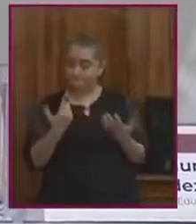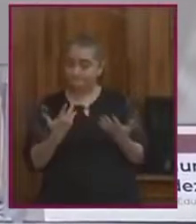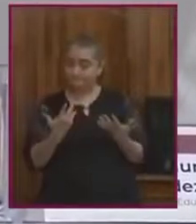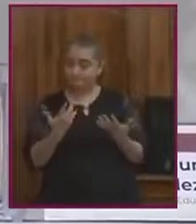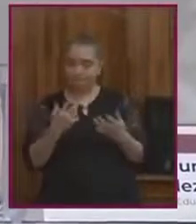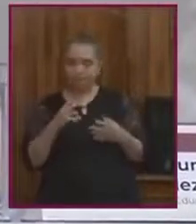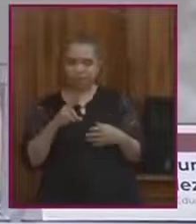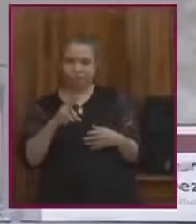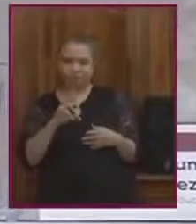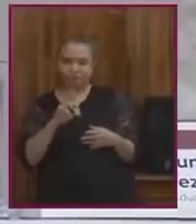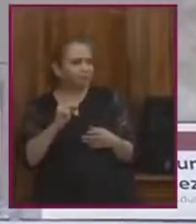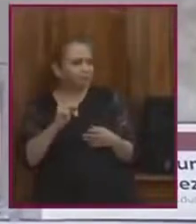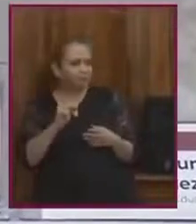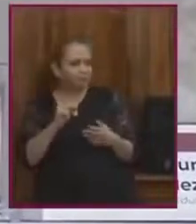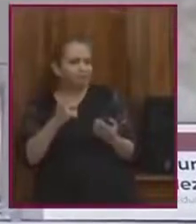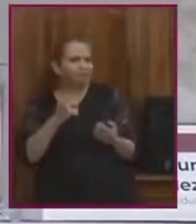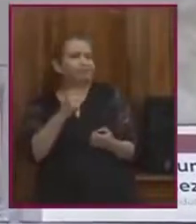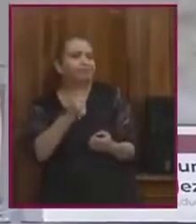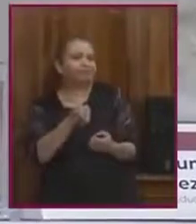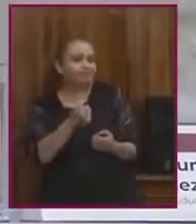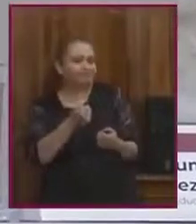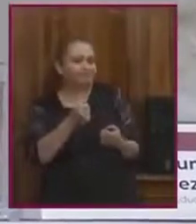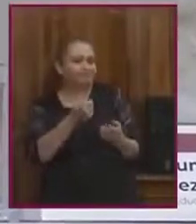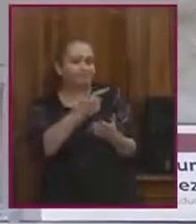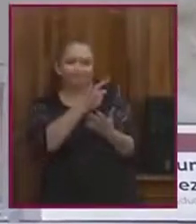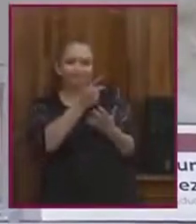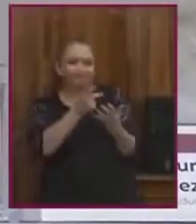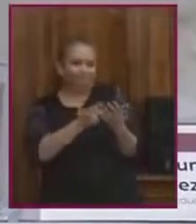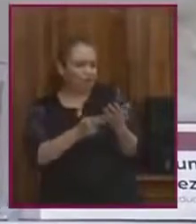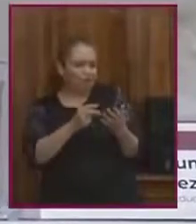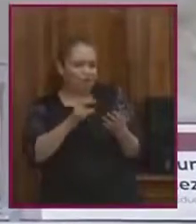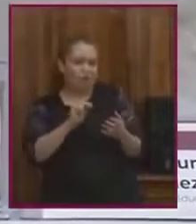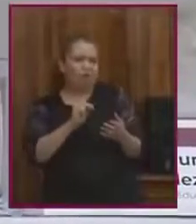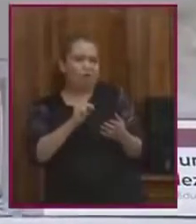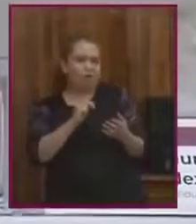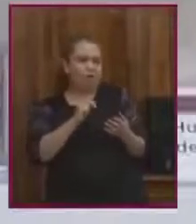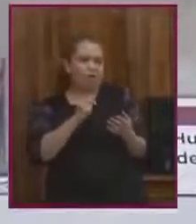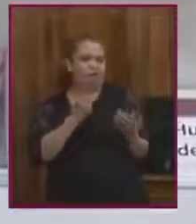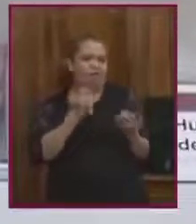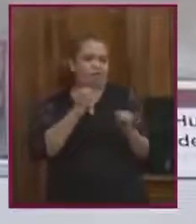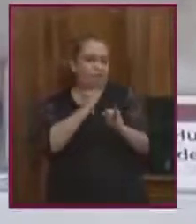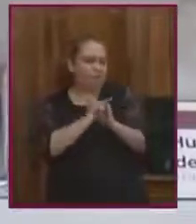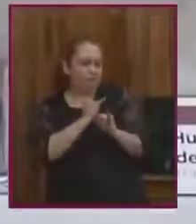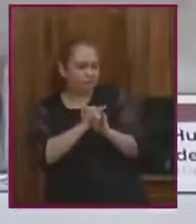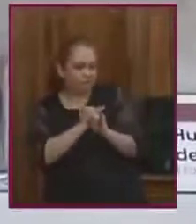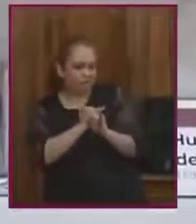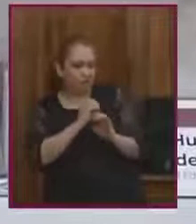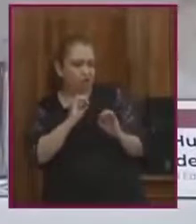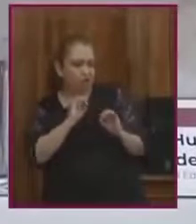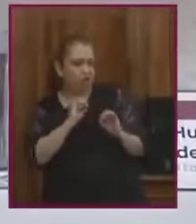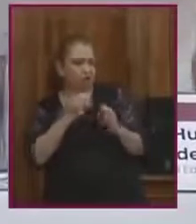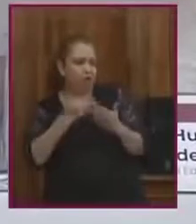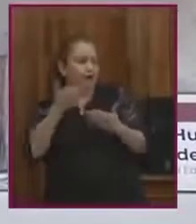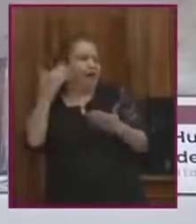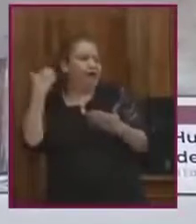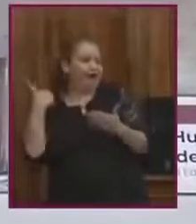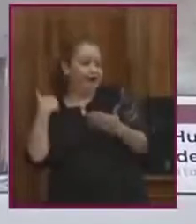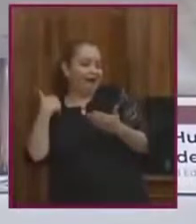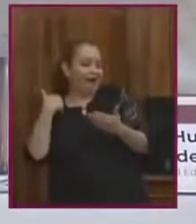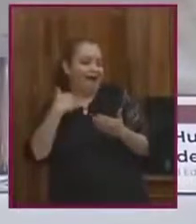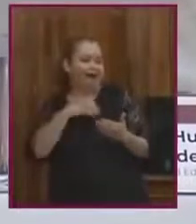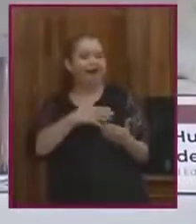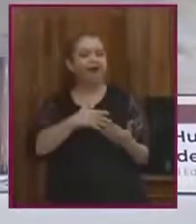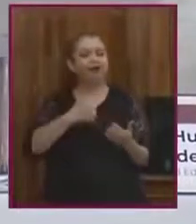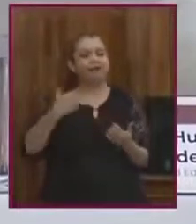no se trata esto de un programa, esto no es la enciclomedia, esto no son programas que hubo en gobiernos y que eran pues como cosas